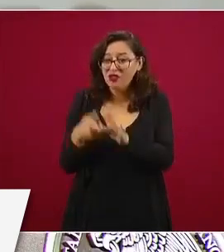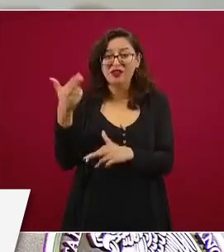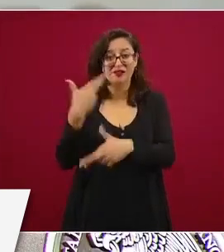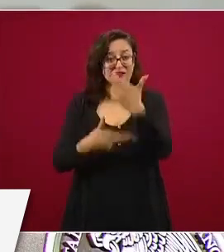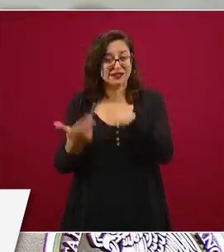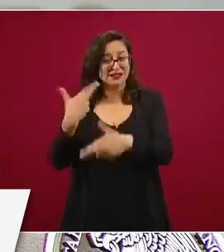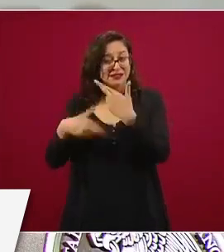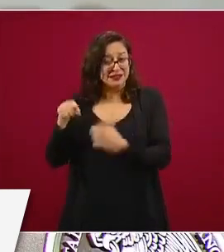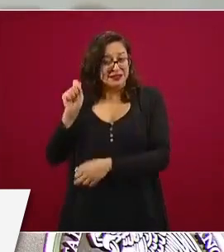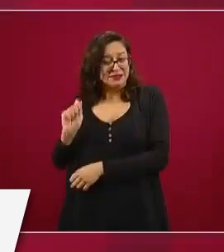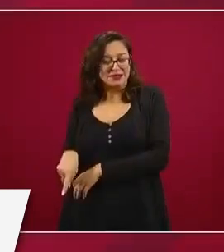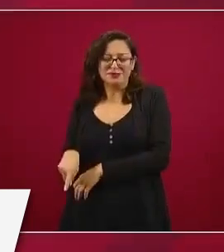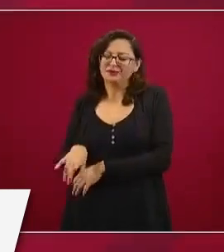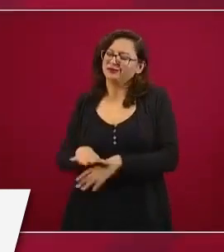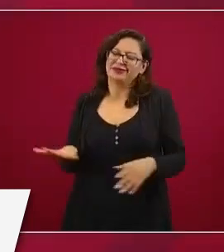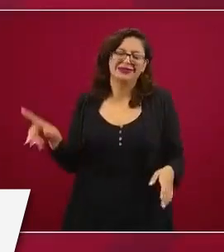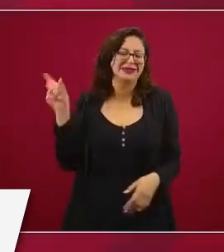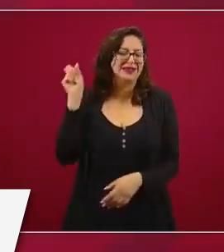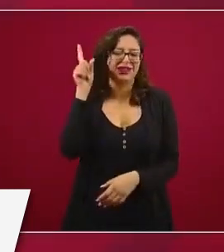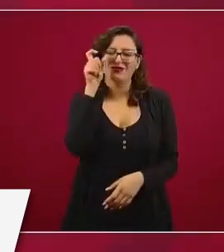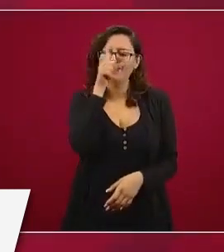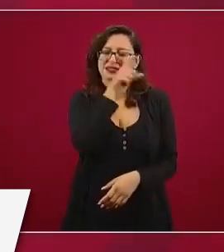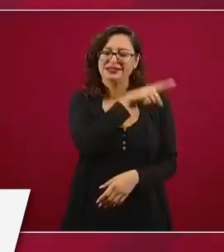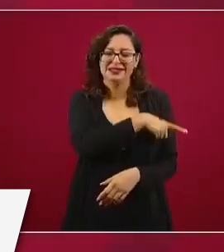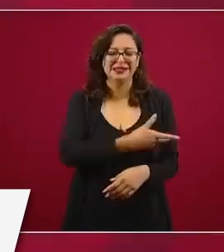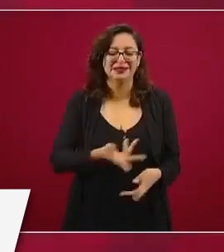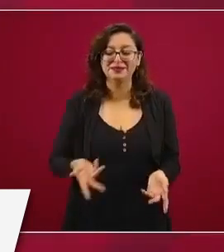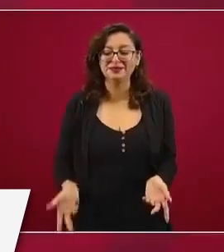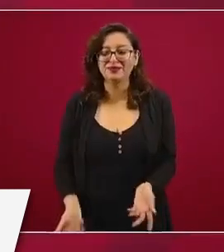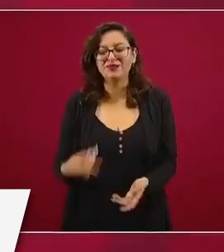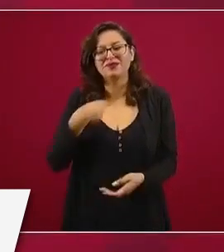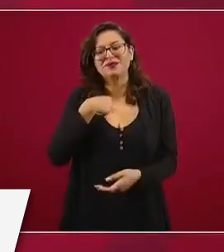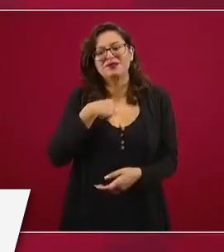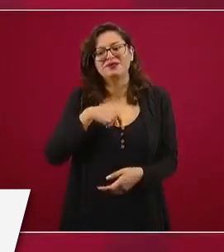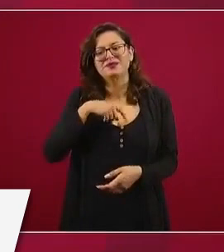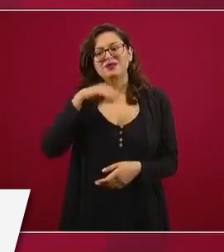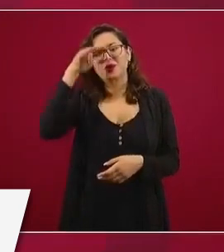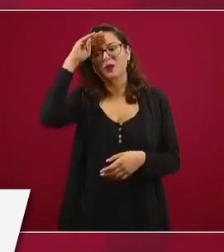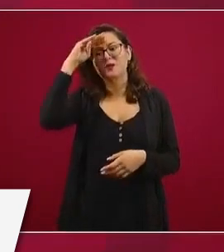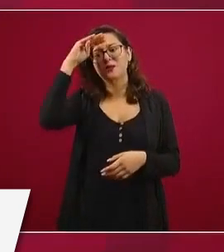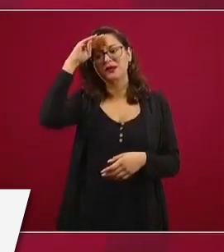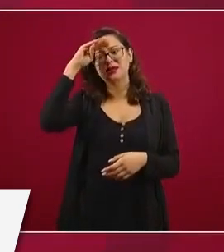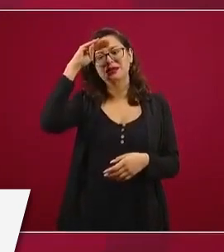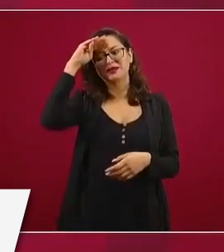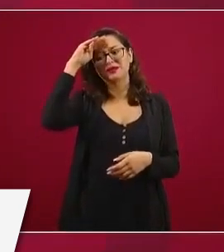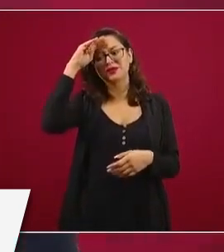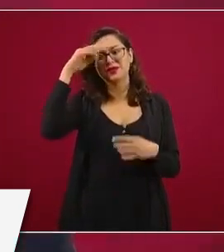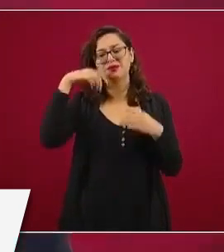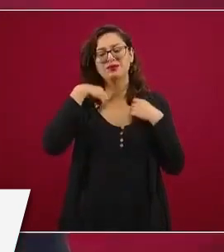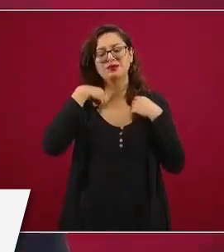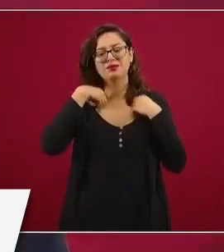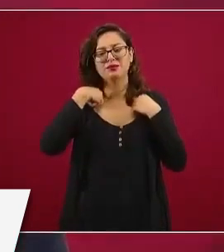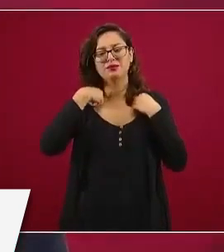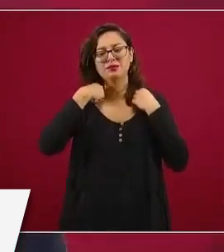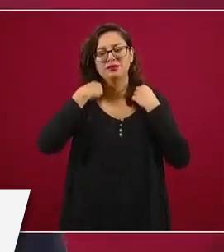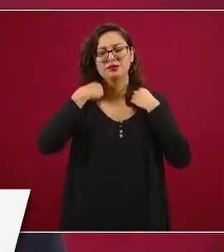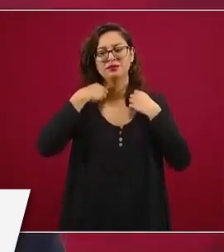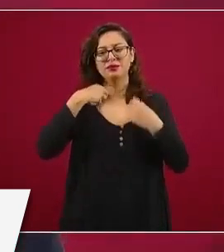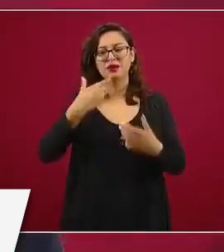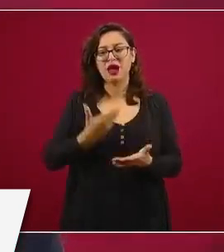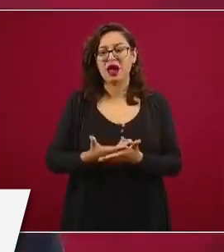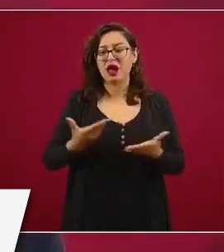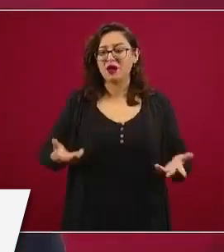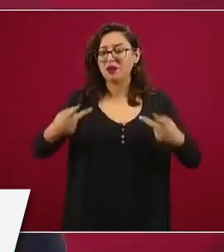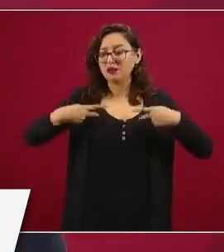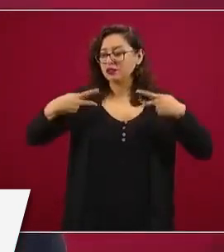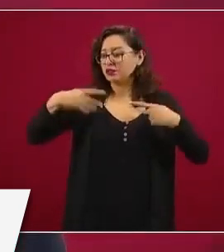el dar marcha atrás. A ver, yo me pregunto, ¿cómo le van a quitar la pensión a